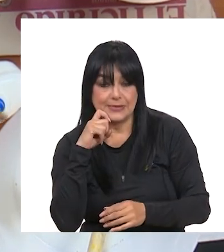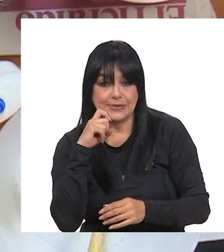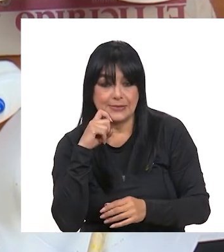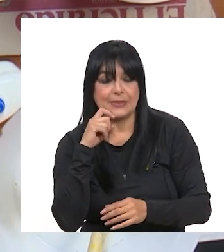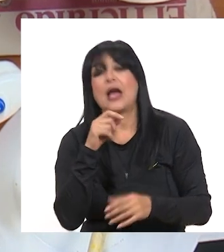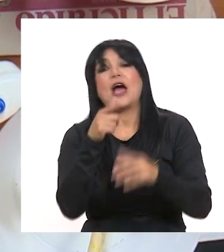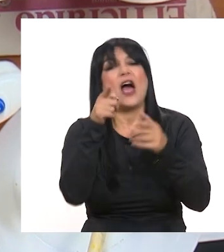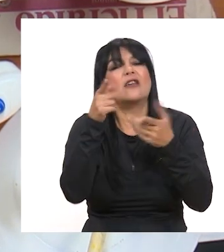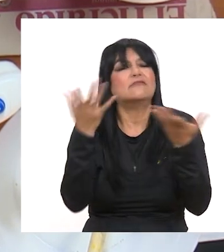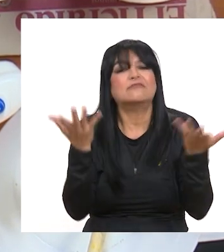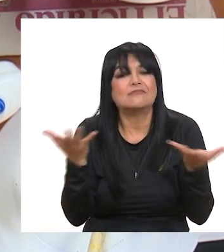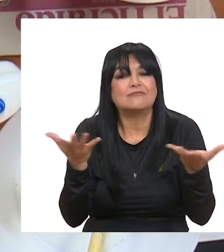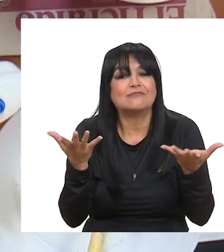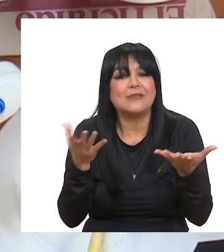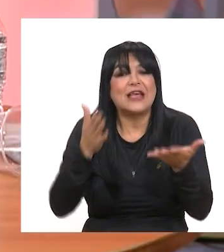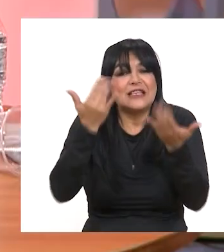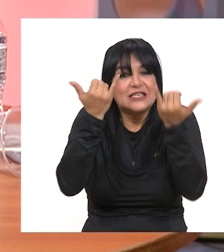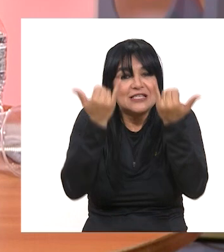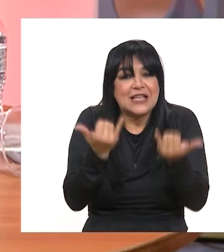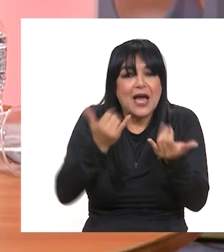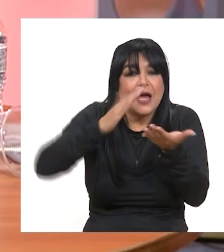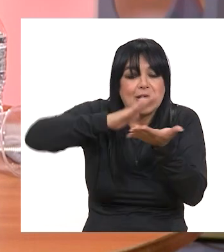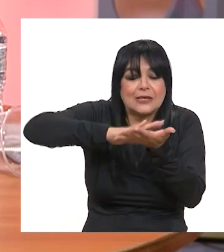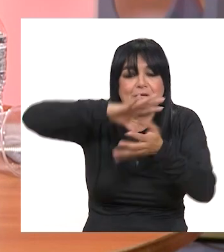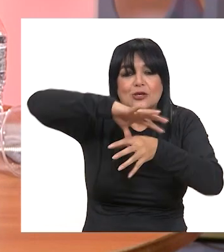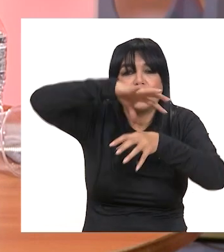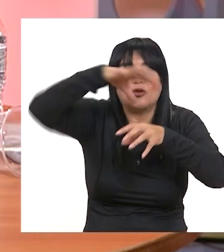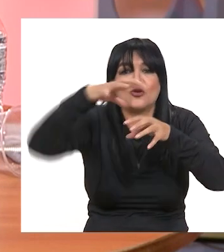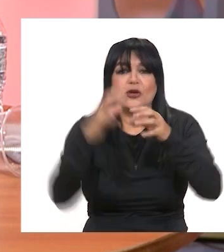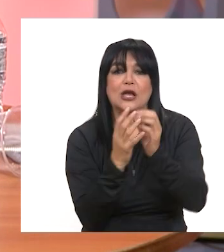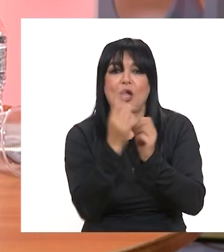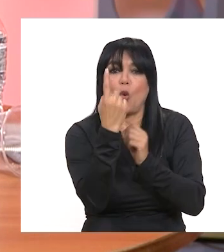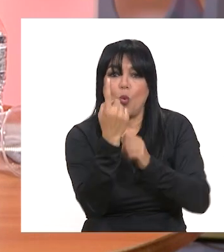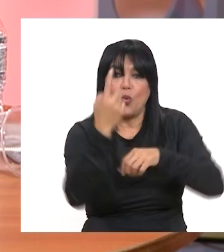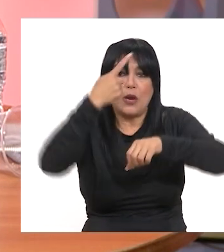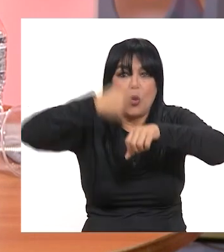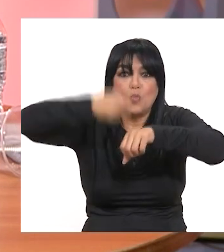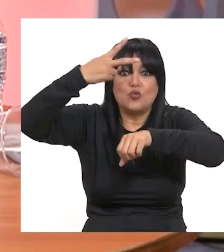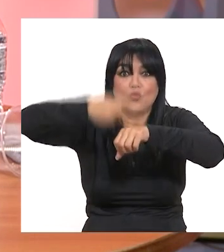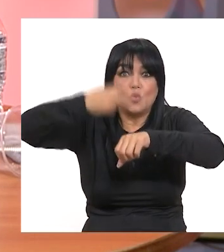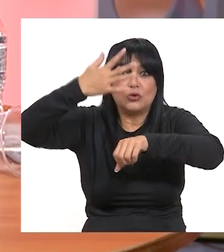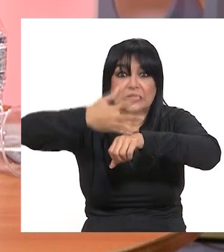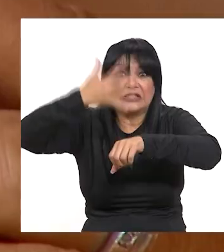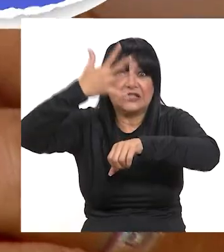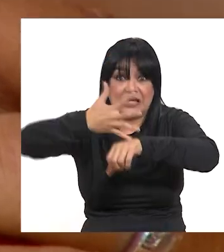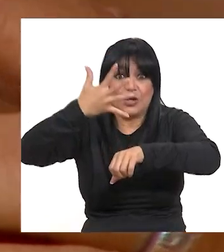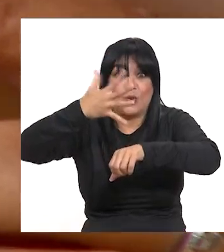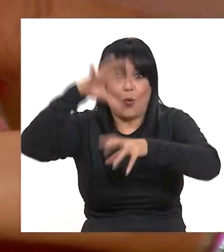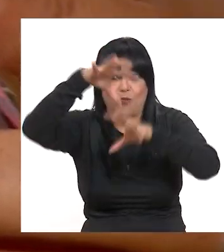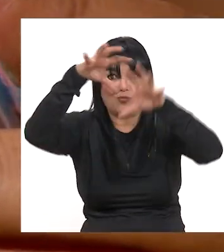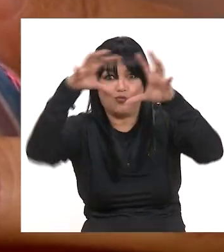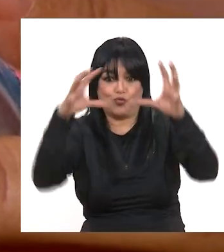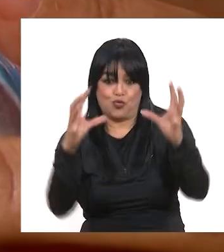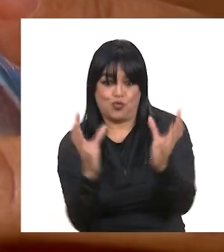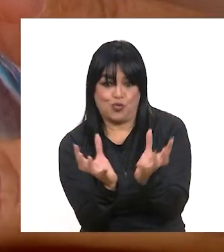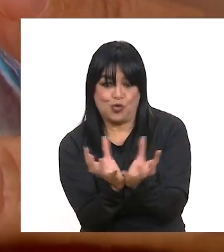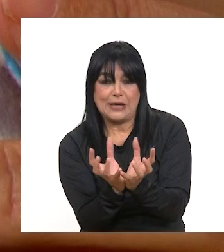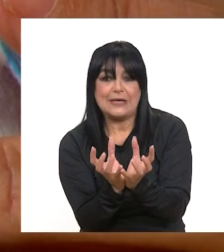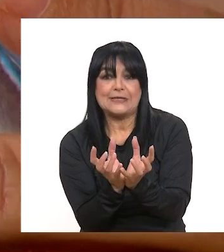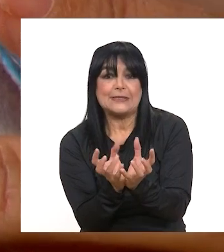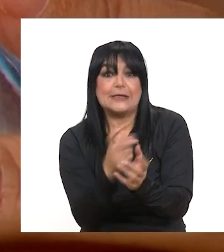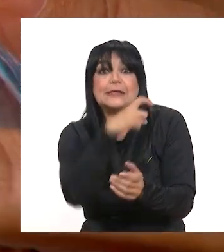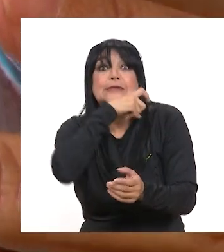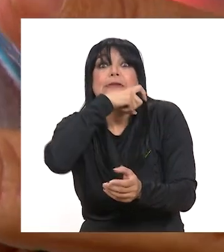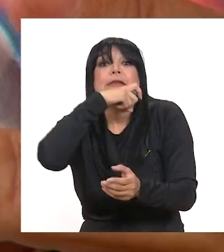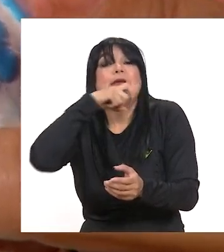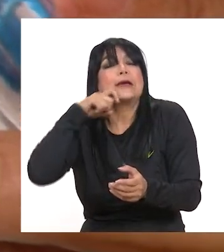Aquí hemos pegado por lo menos unas 5 capas, pero tienes que dejarla secar, porque si